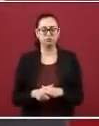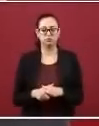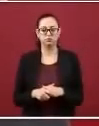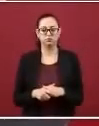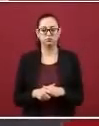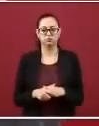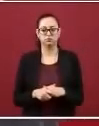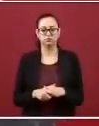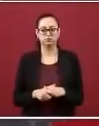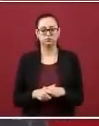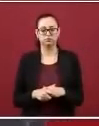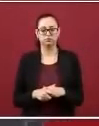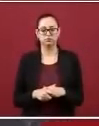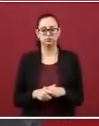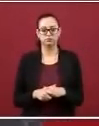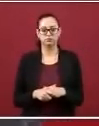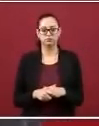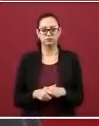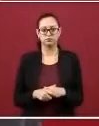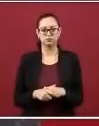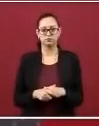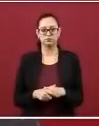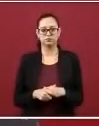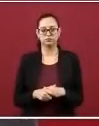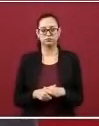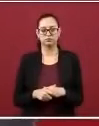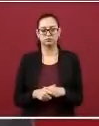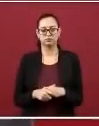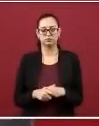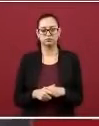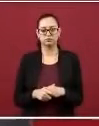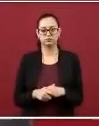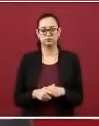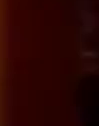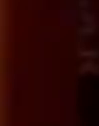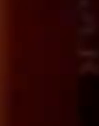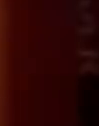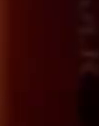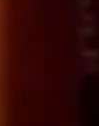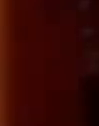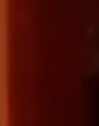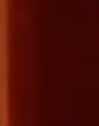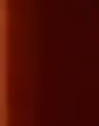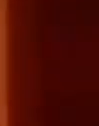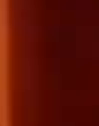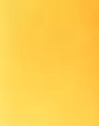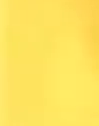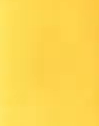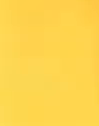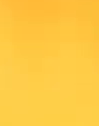Poder Judicial. Para Noticel.mx, Sandra Ballesteros.